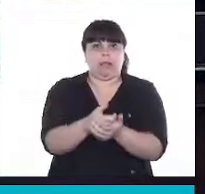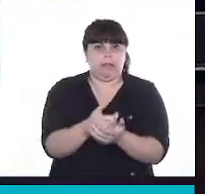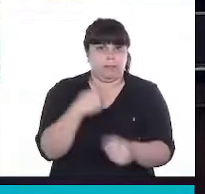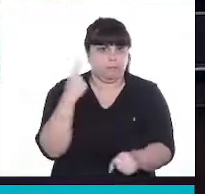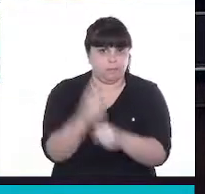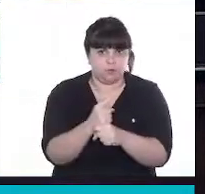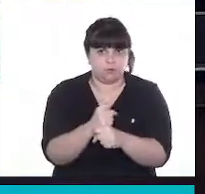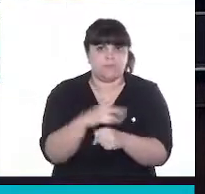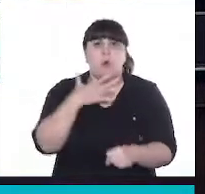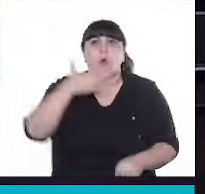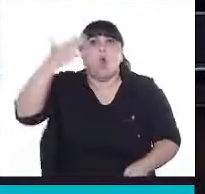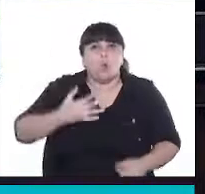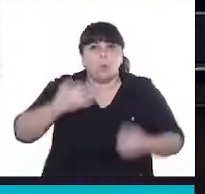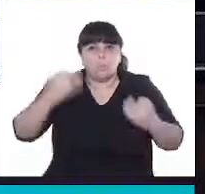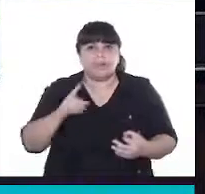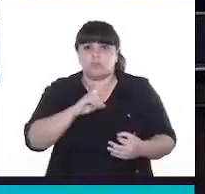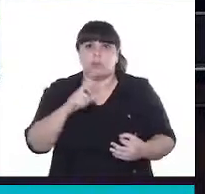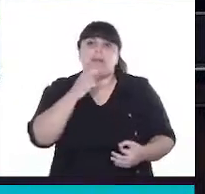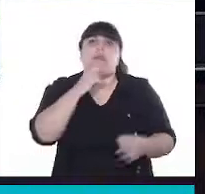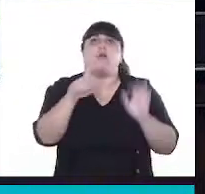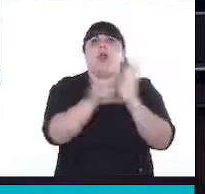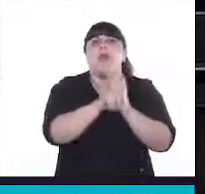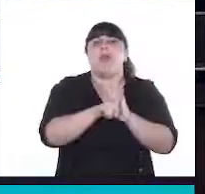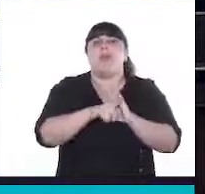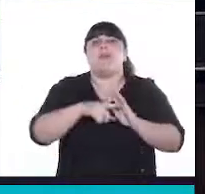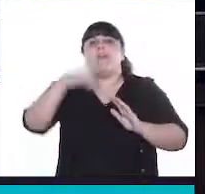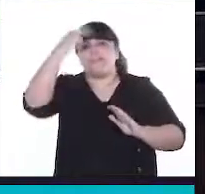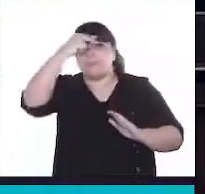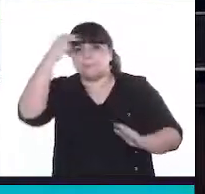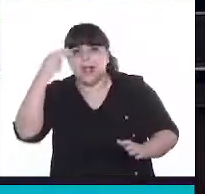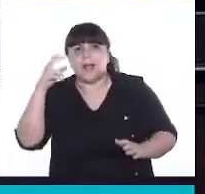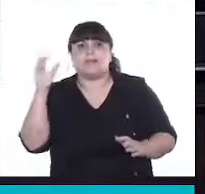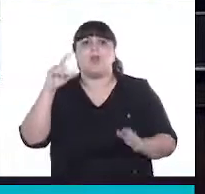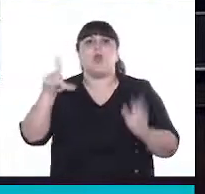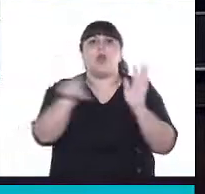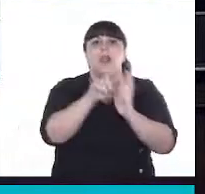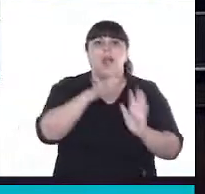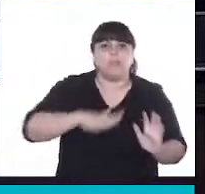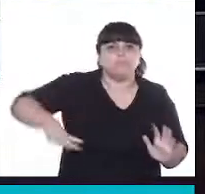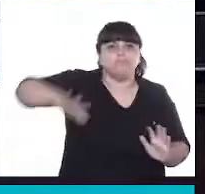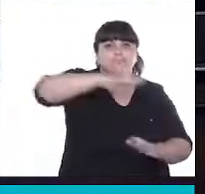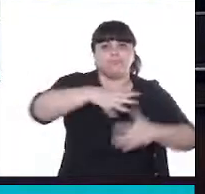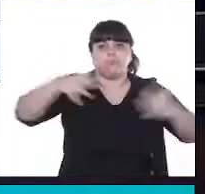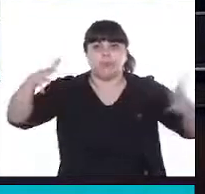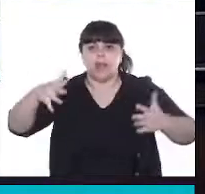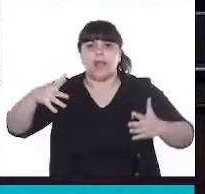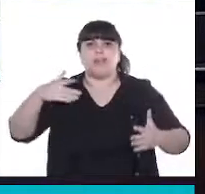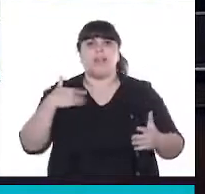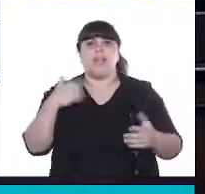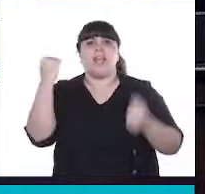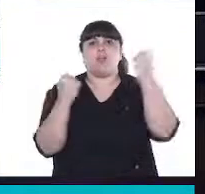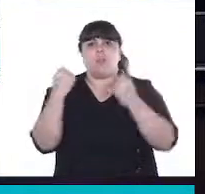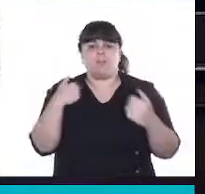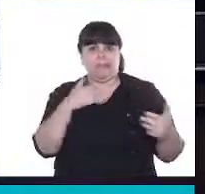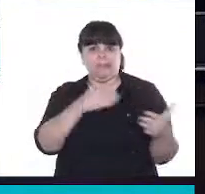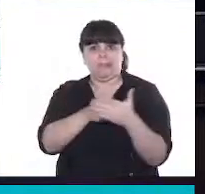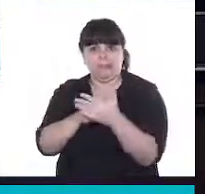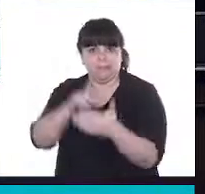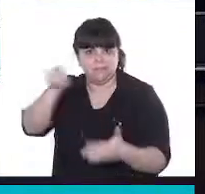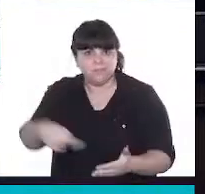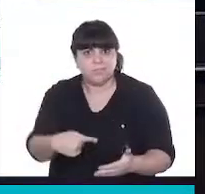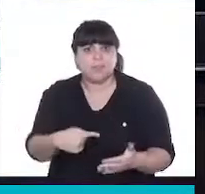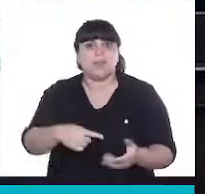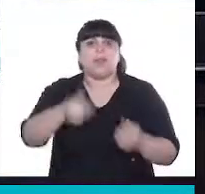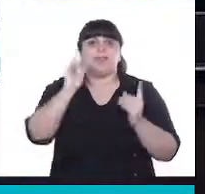incumplibles pienso en la ley de farmacias por ejemplo en la ley de grandes superficies traban el desarrollo económico y es por corrección política